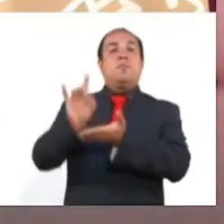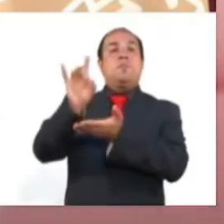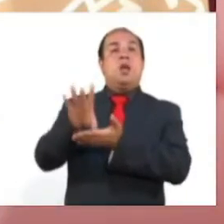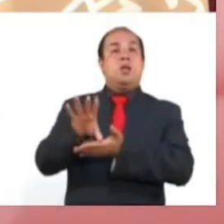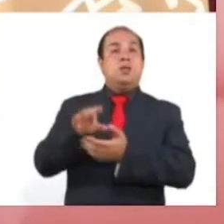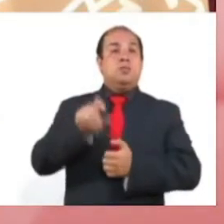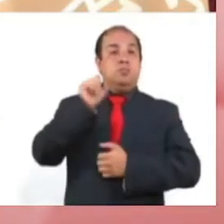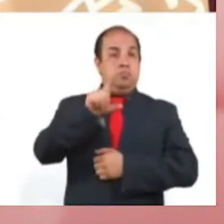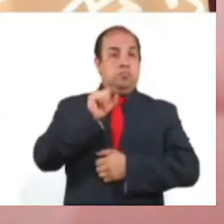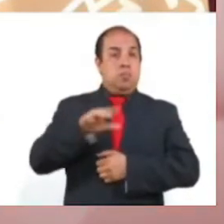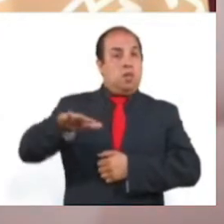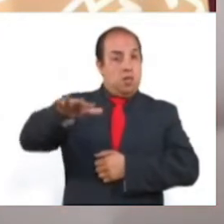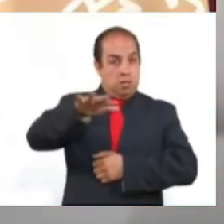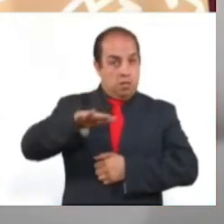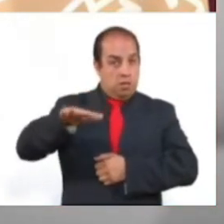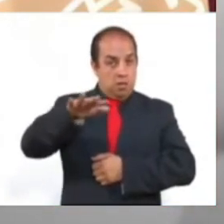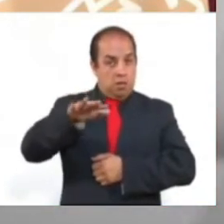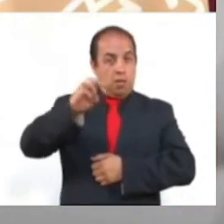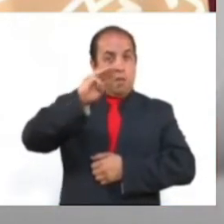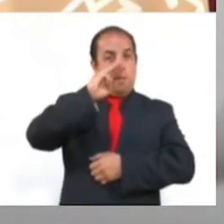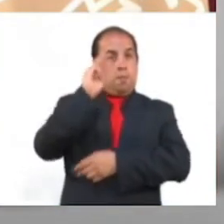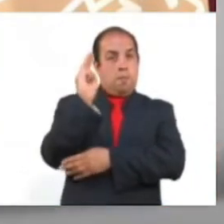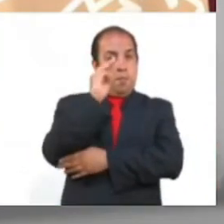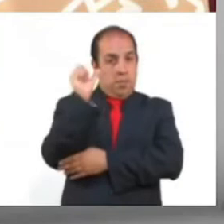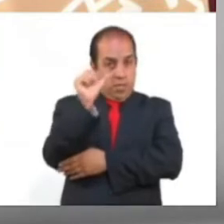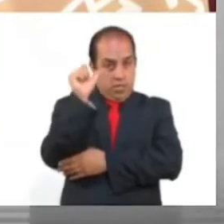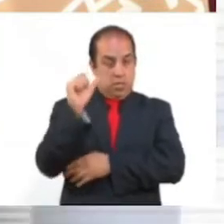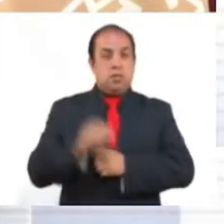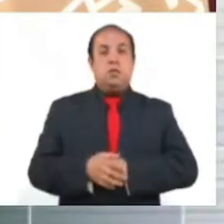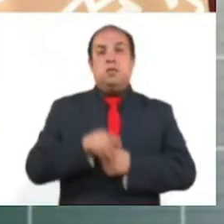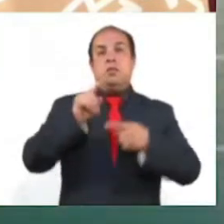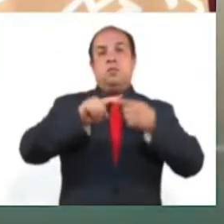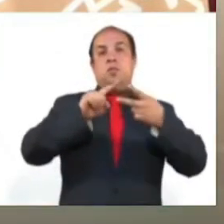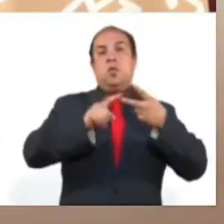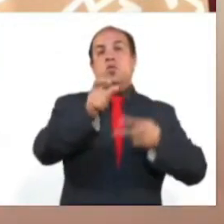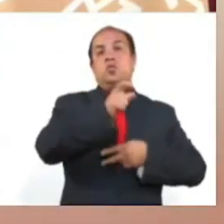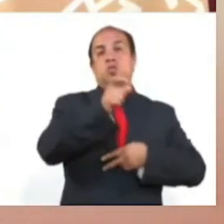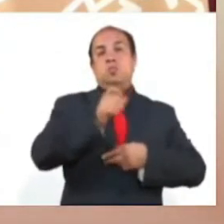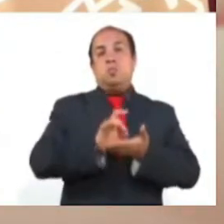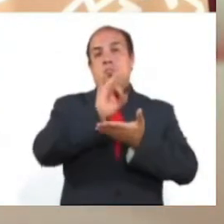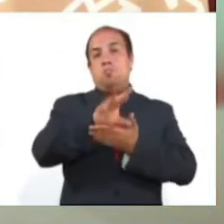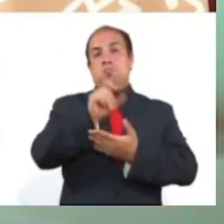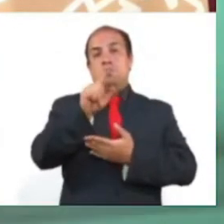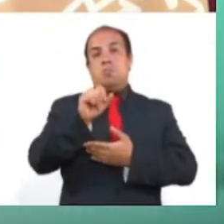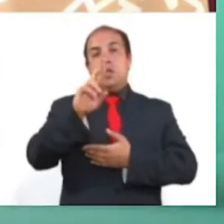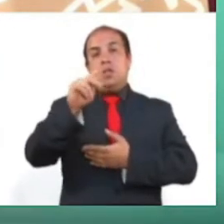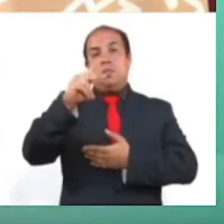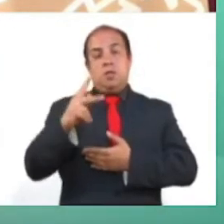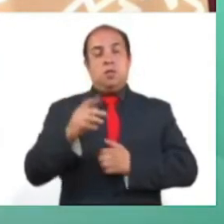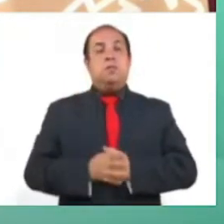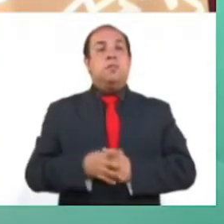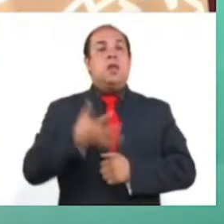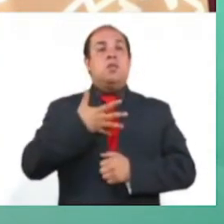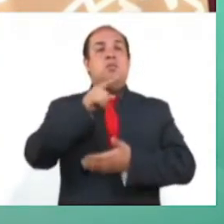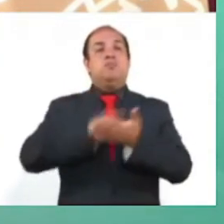también a Milpalta de mi parte y Xochimilco ahí hubo la